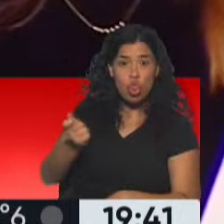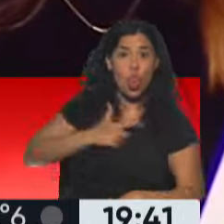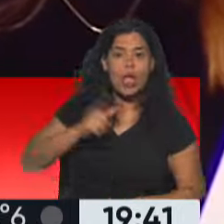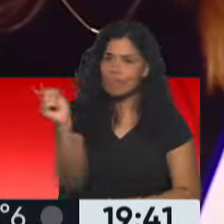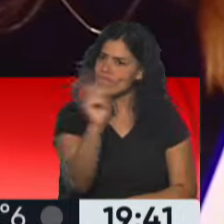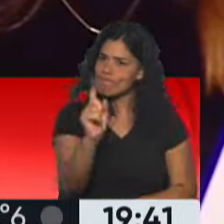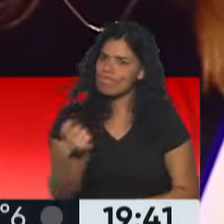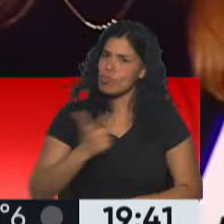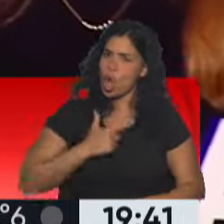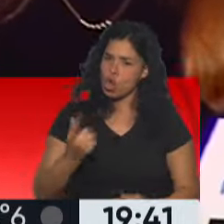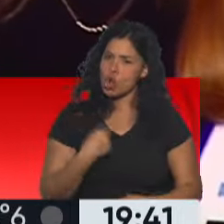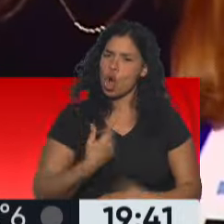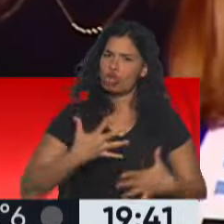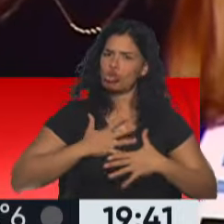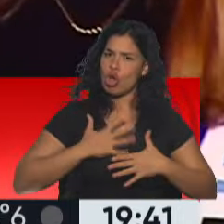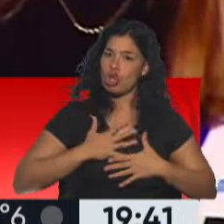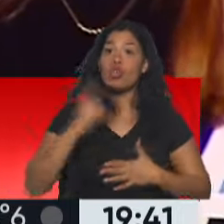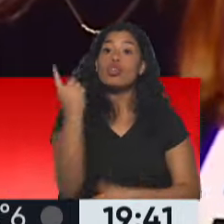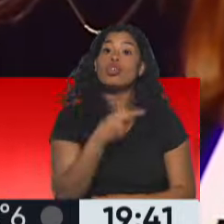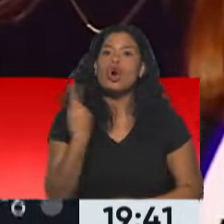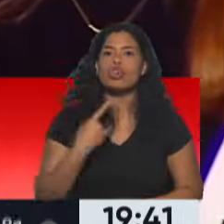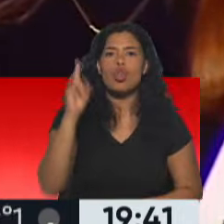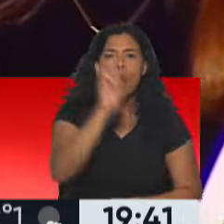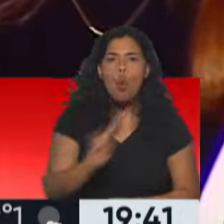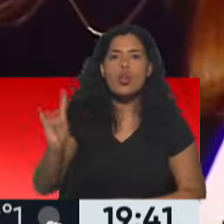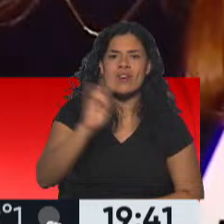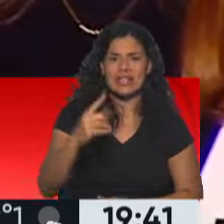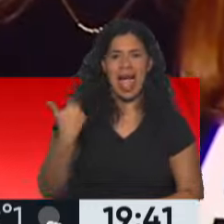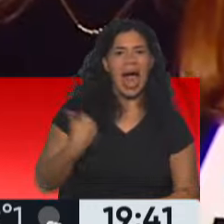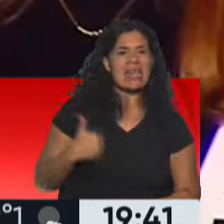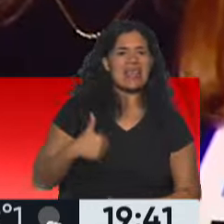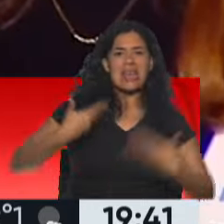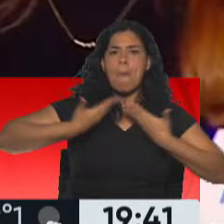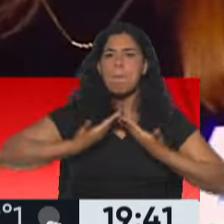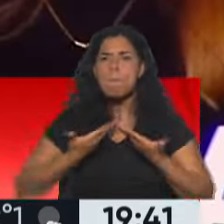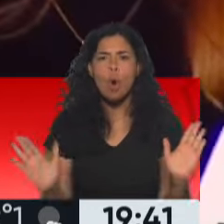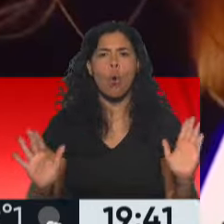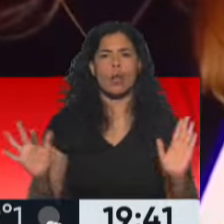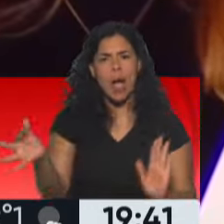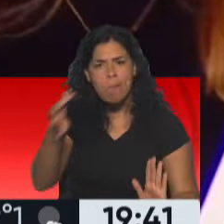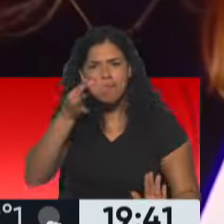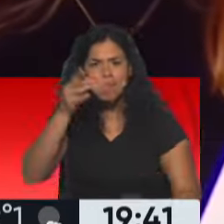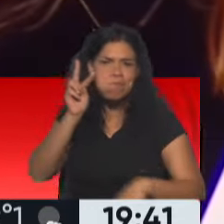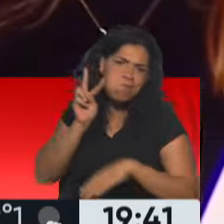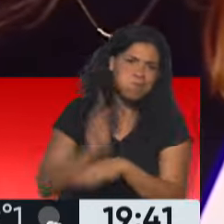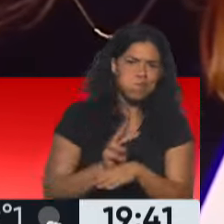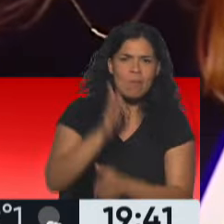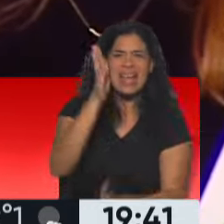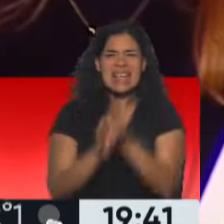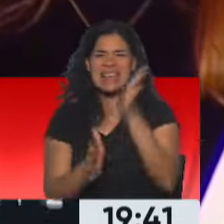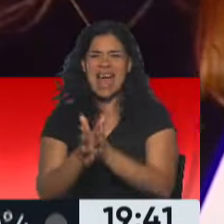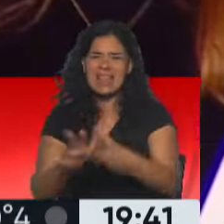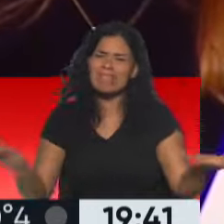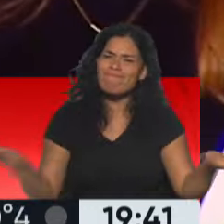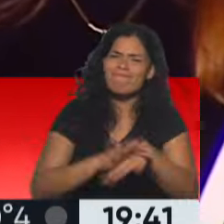orgullosos de la Universidad Argentina, custodios de la universidad pública, gratuita, de